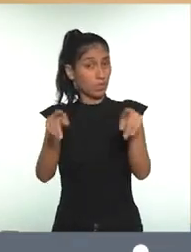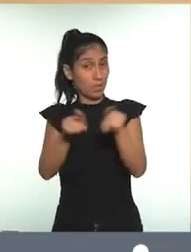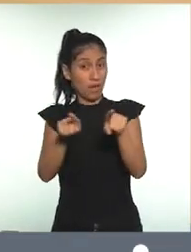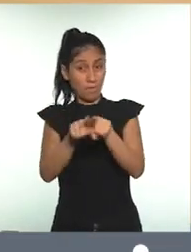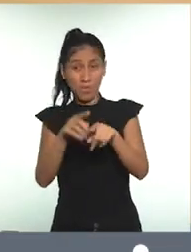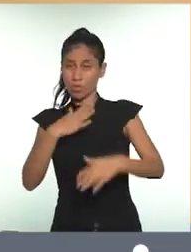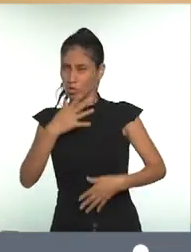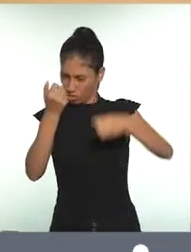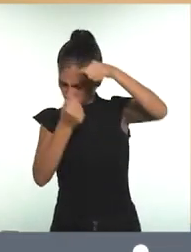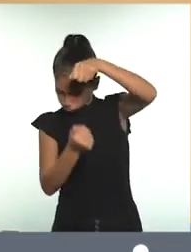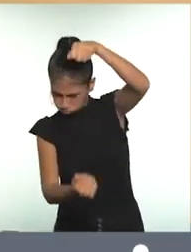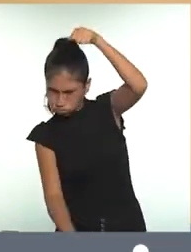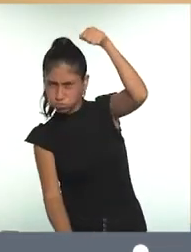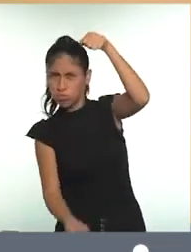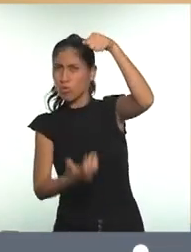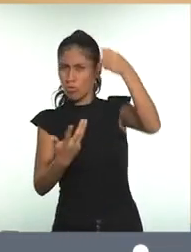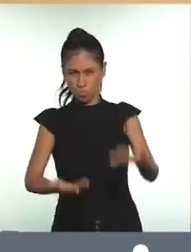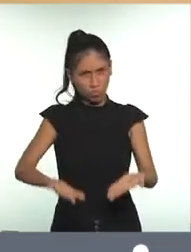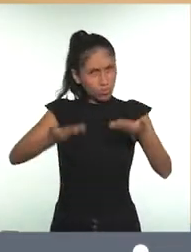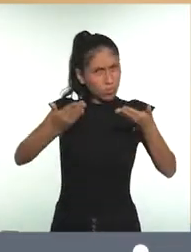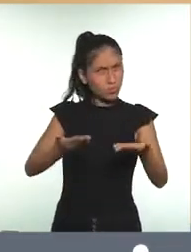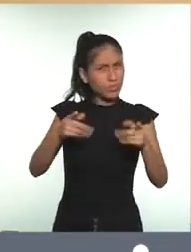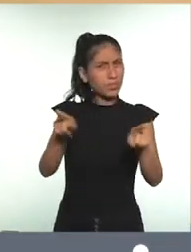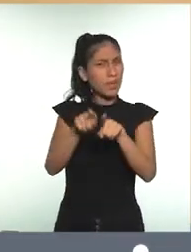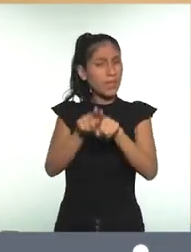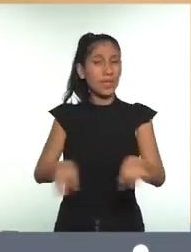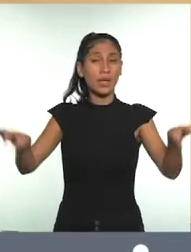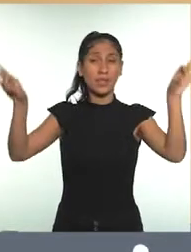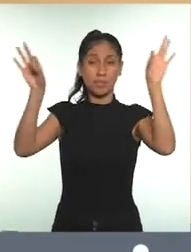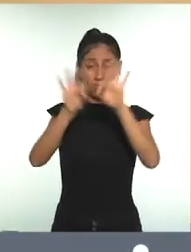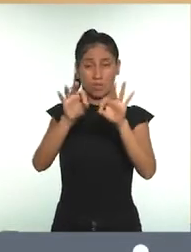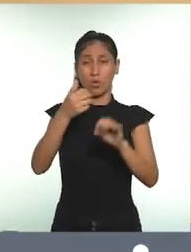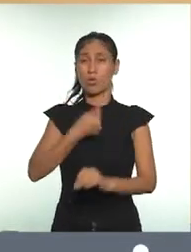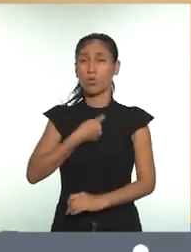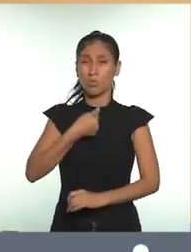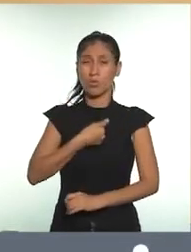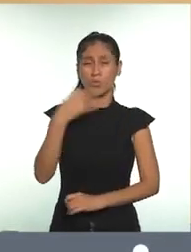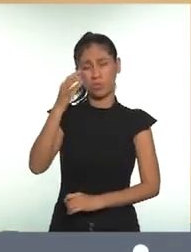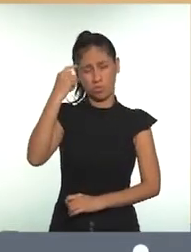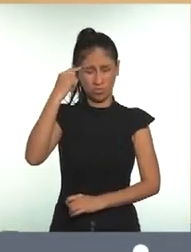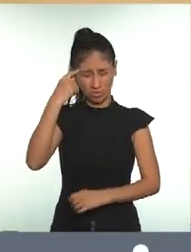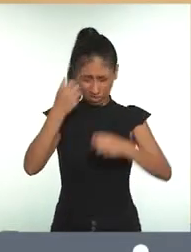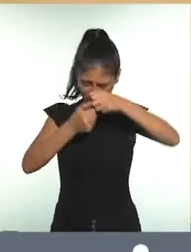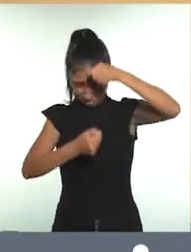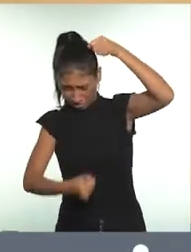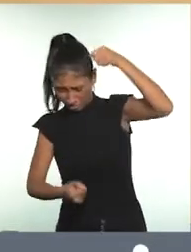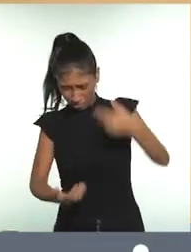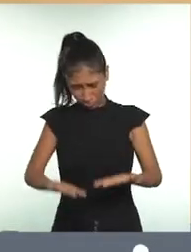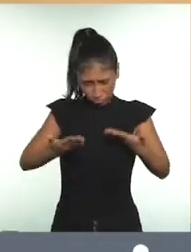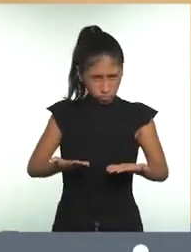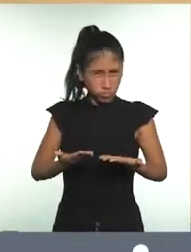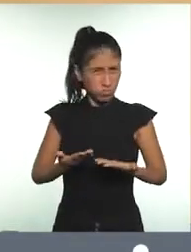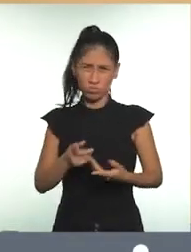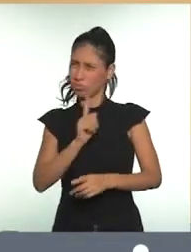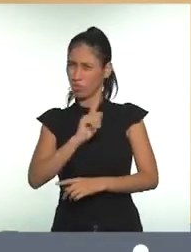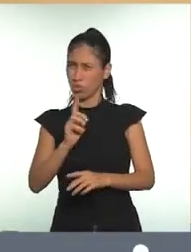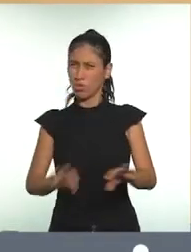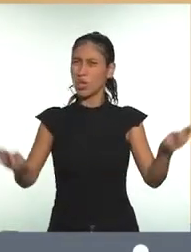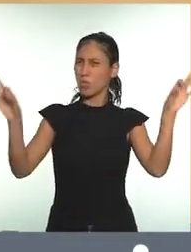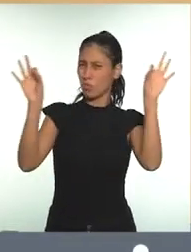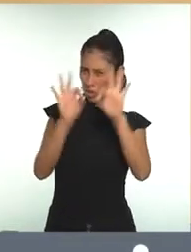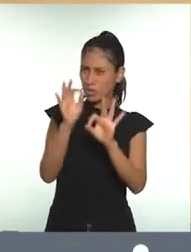una buena pista, también es importante no volvernos esclavos y esclavas de ellas. Lo importante